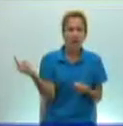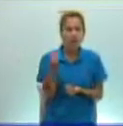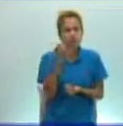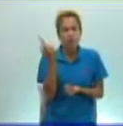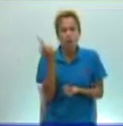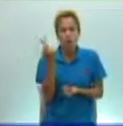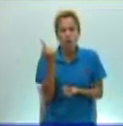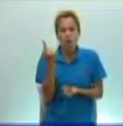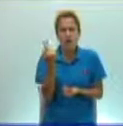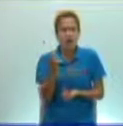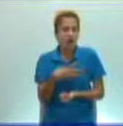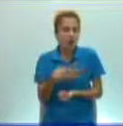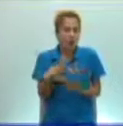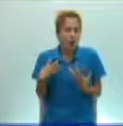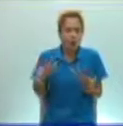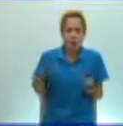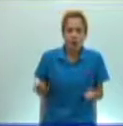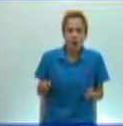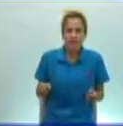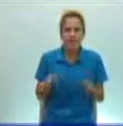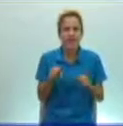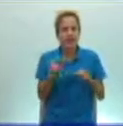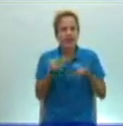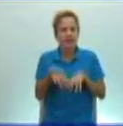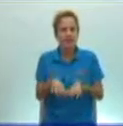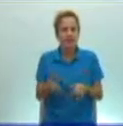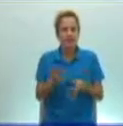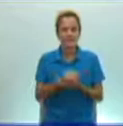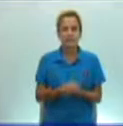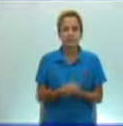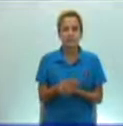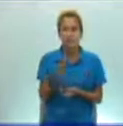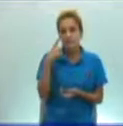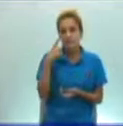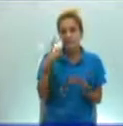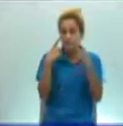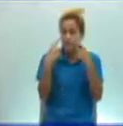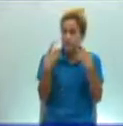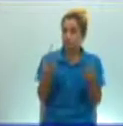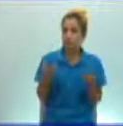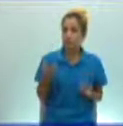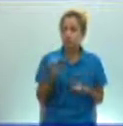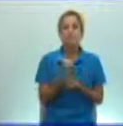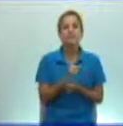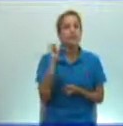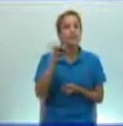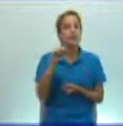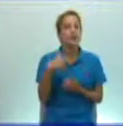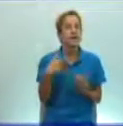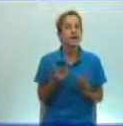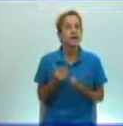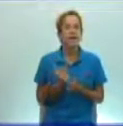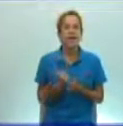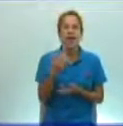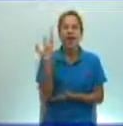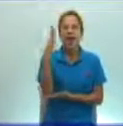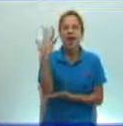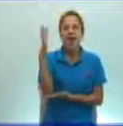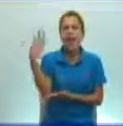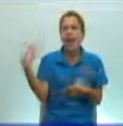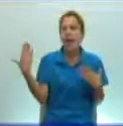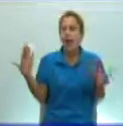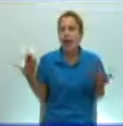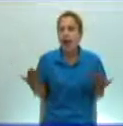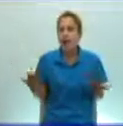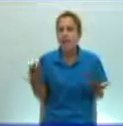haga cosquillas en las raíces. Fíjense que es muy importante que en este caso el árbol se